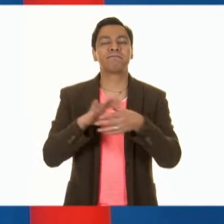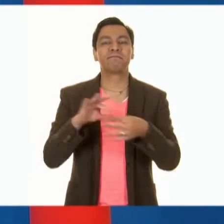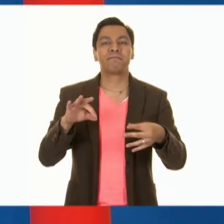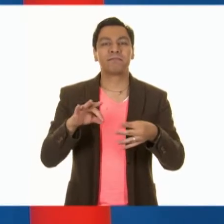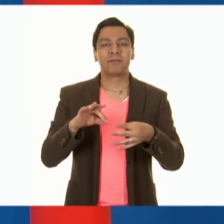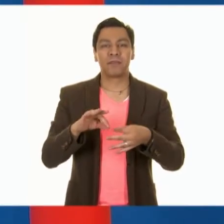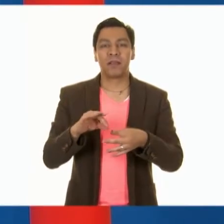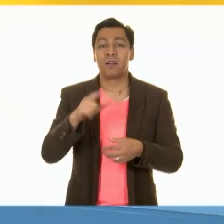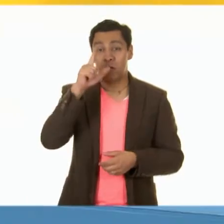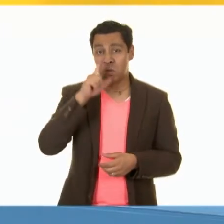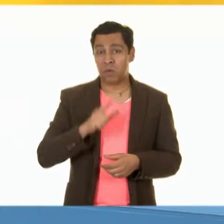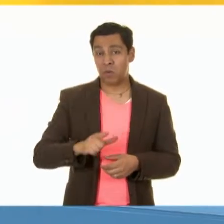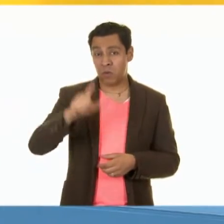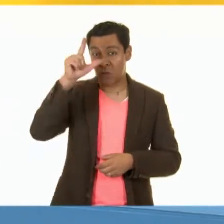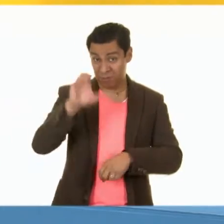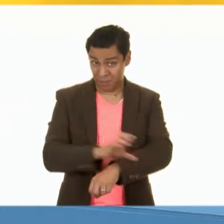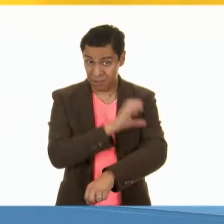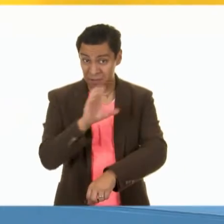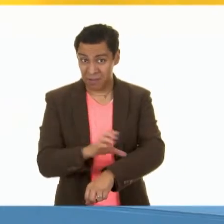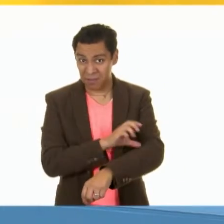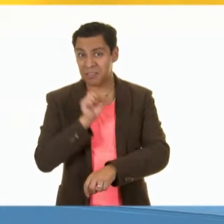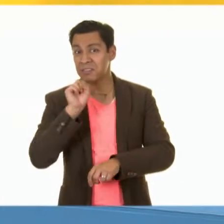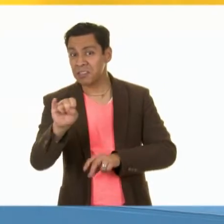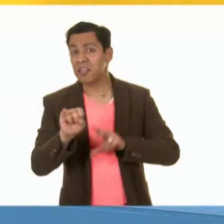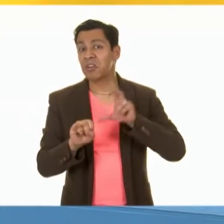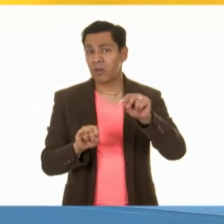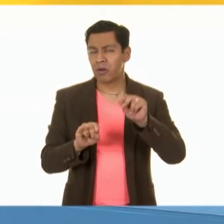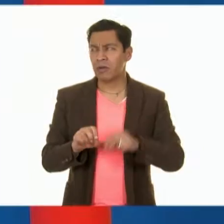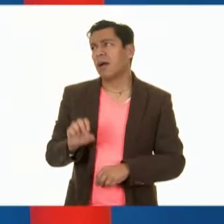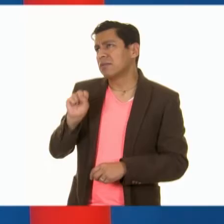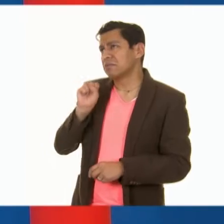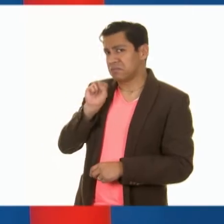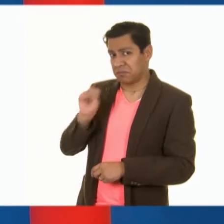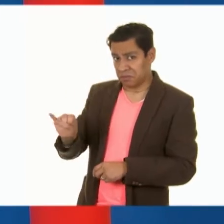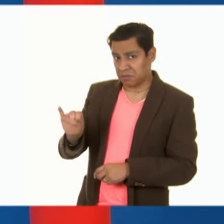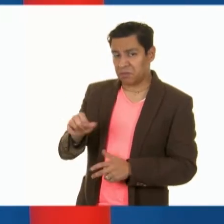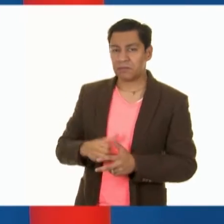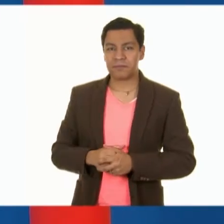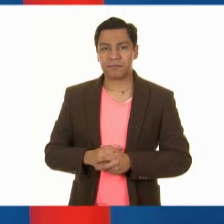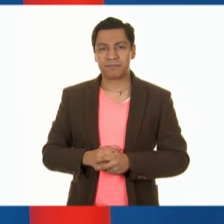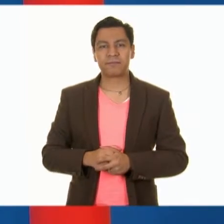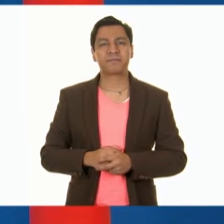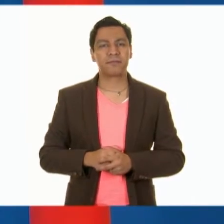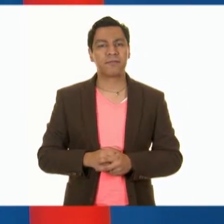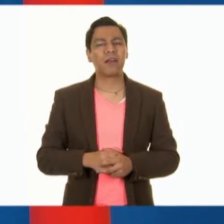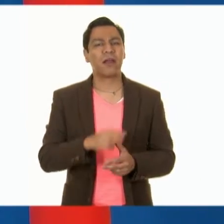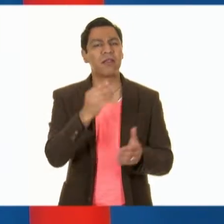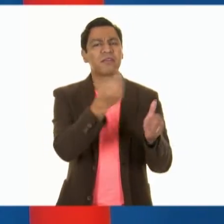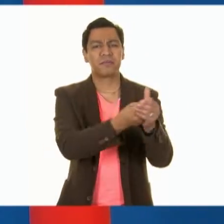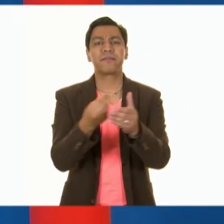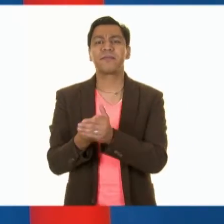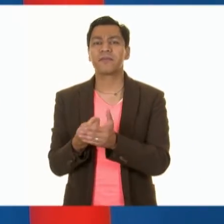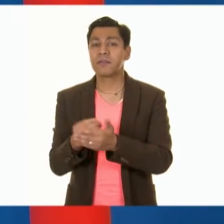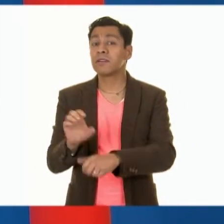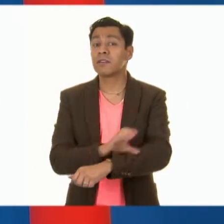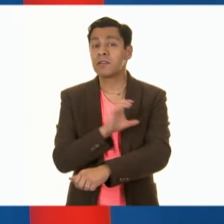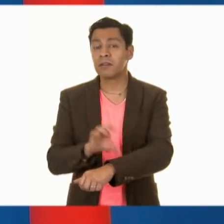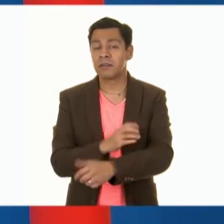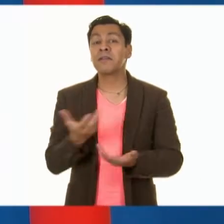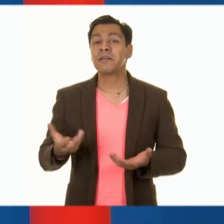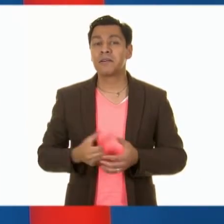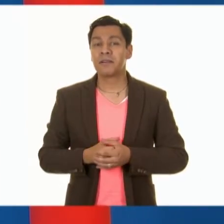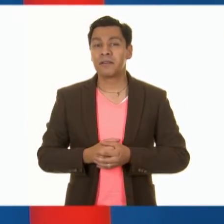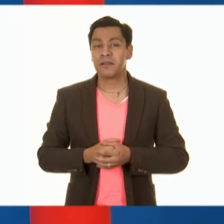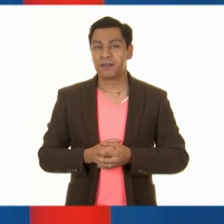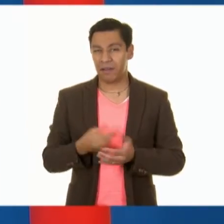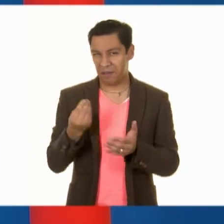luz es energía? Sí, es energía, ¿no? Bien, pero ¿qué tipo de energía? ¿Recuerdas que lo